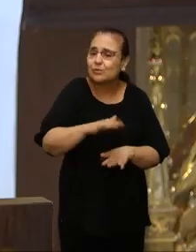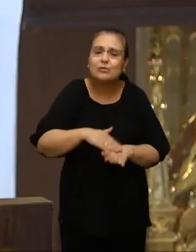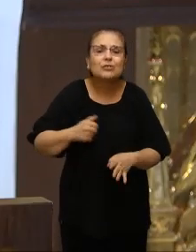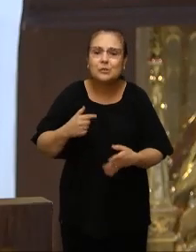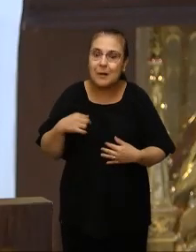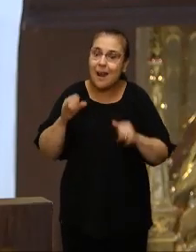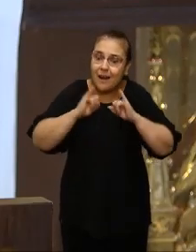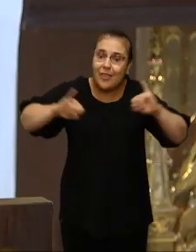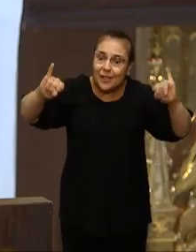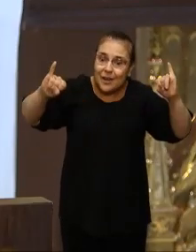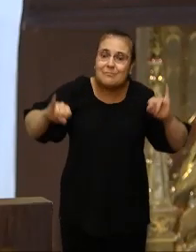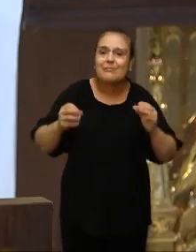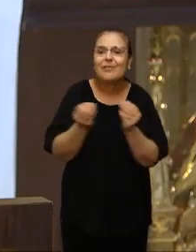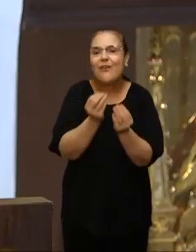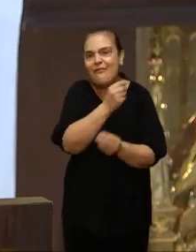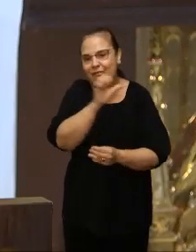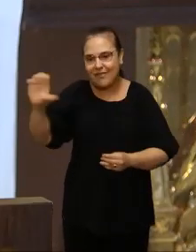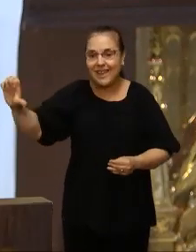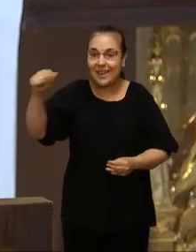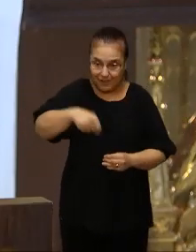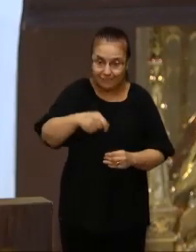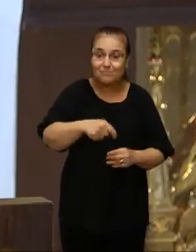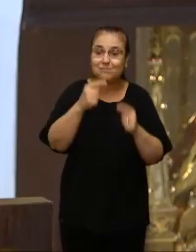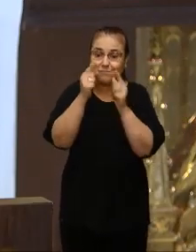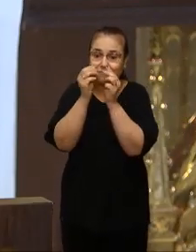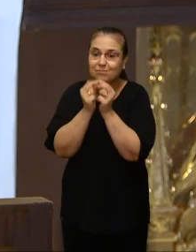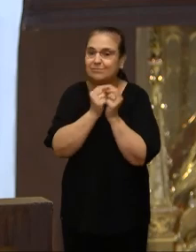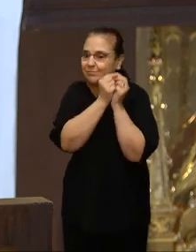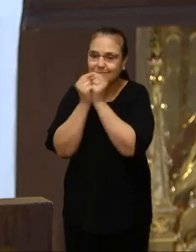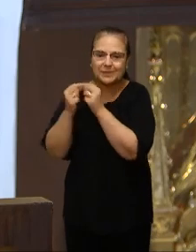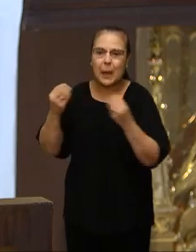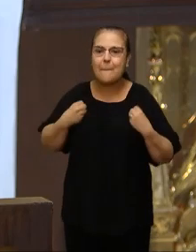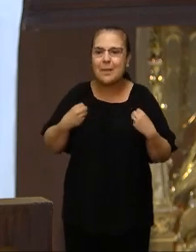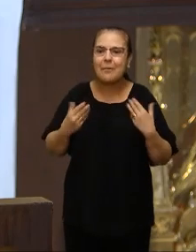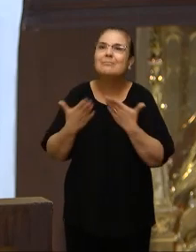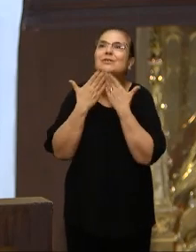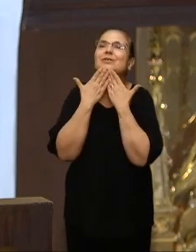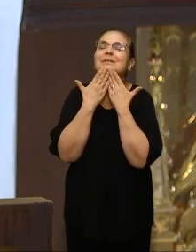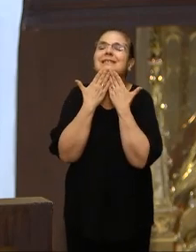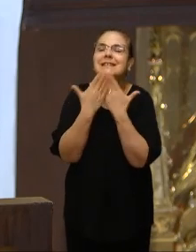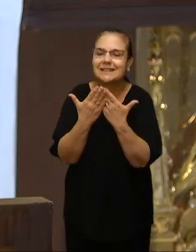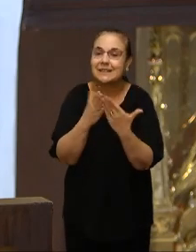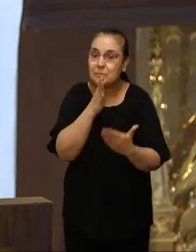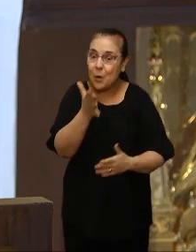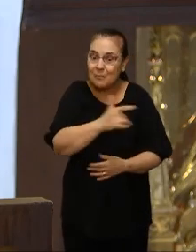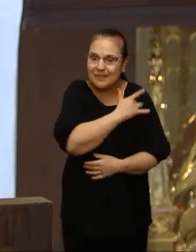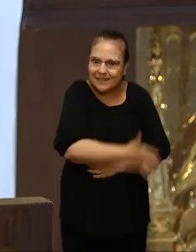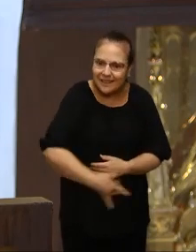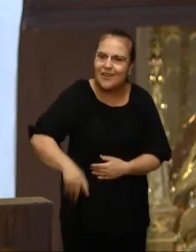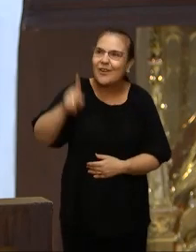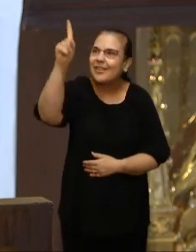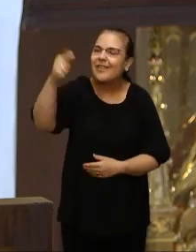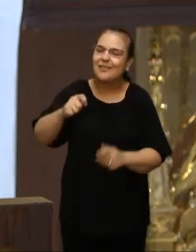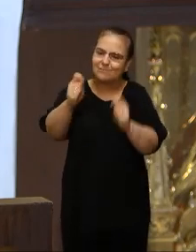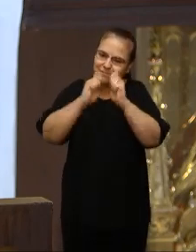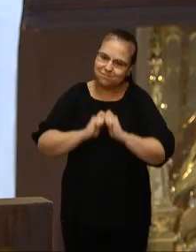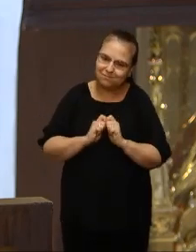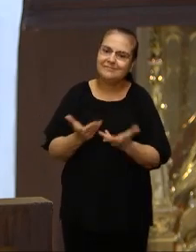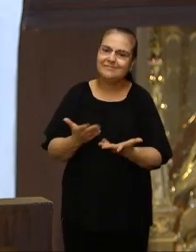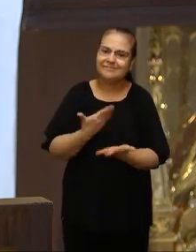que celebremos con fe esta Eucaristía y vivamos con agradecimiento por la misericordia que Dios nos